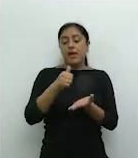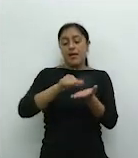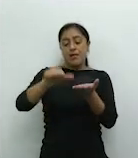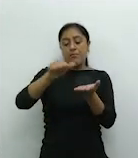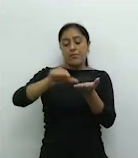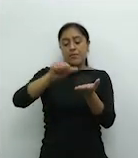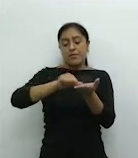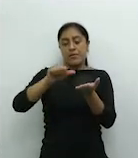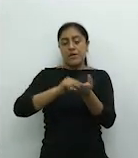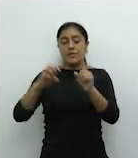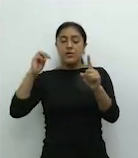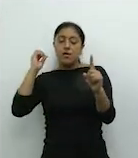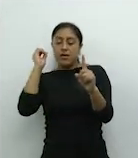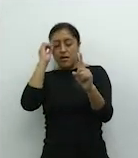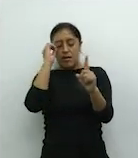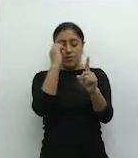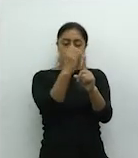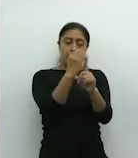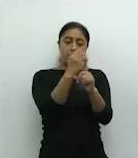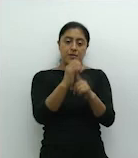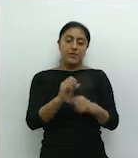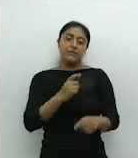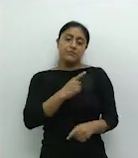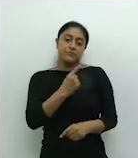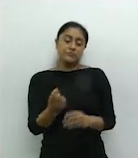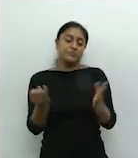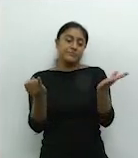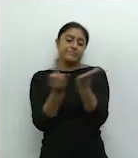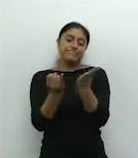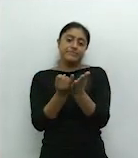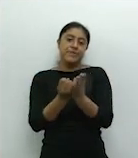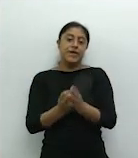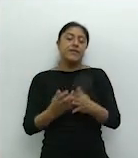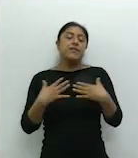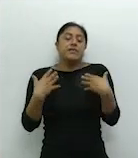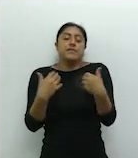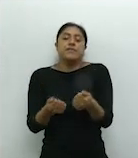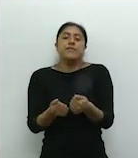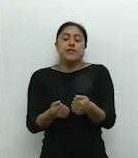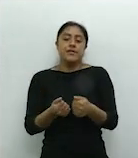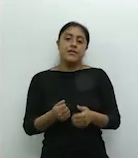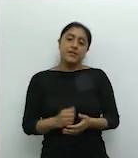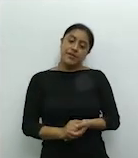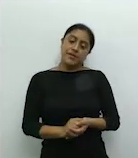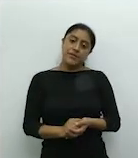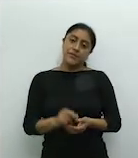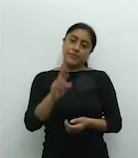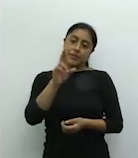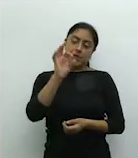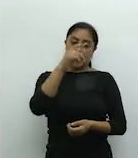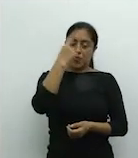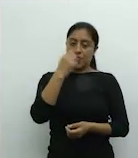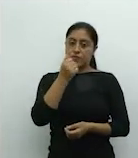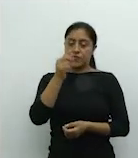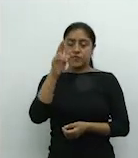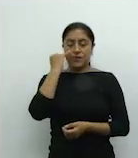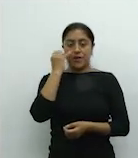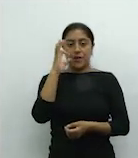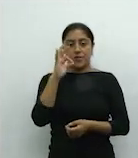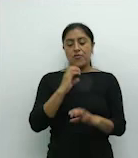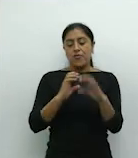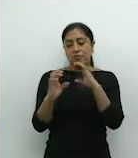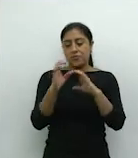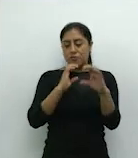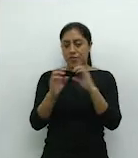con el único propósito de ser una institución sólida, de confianza y transparente. Rosario Calderón con